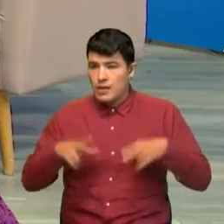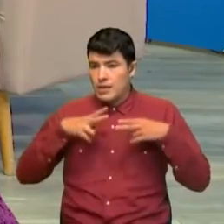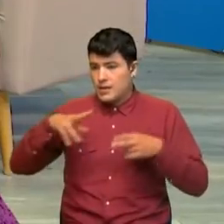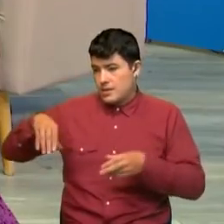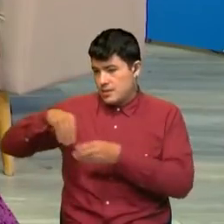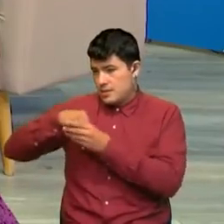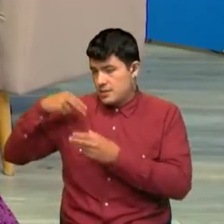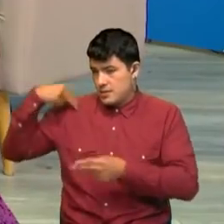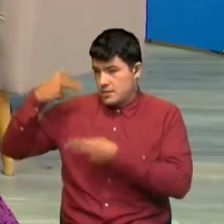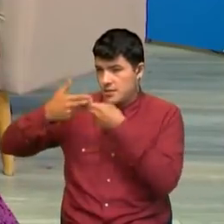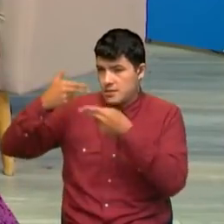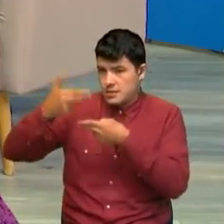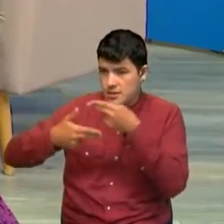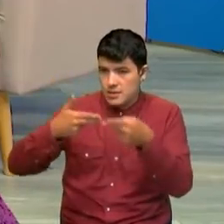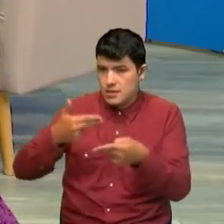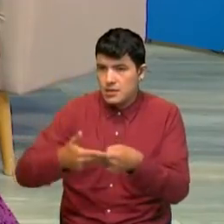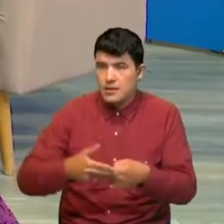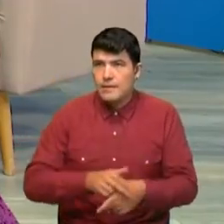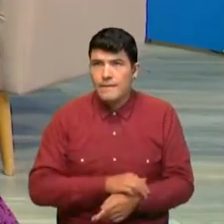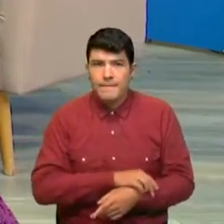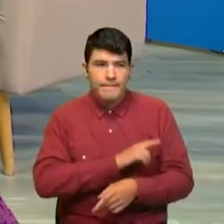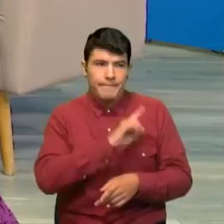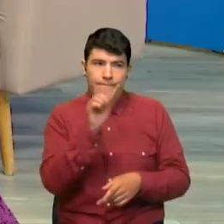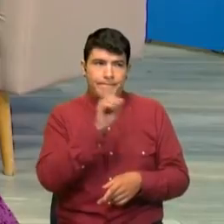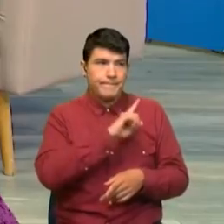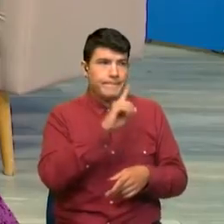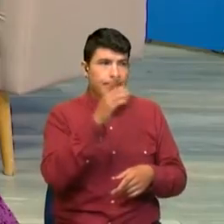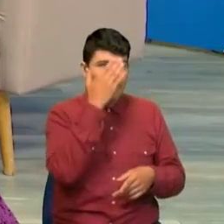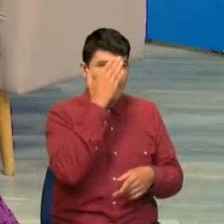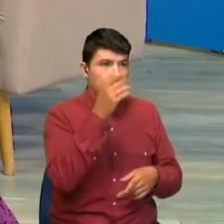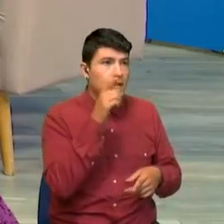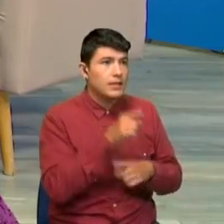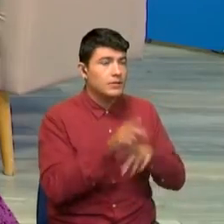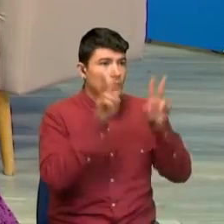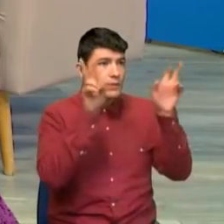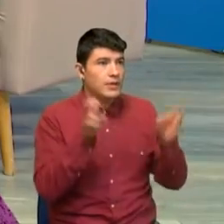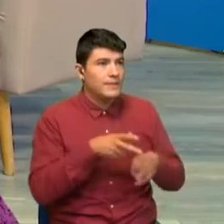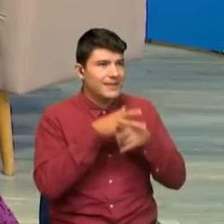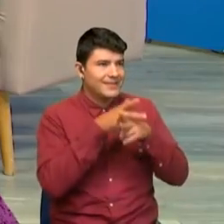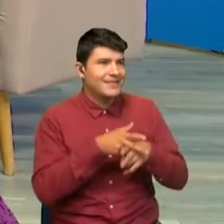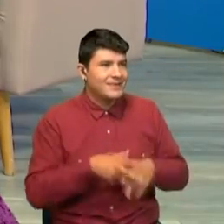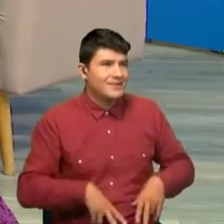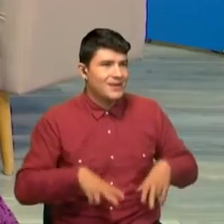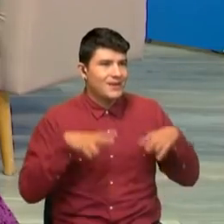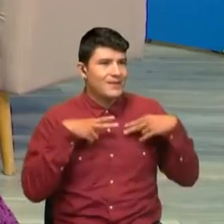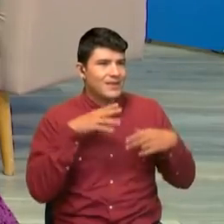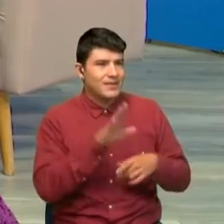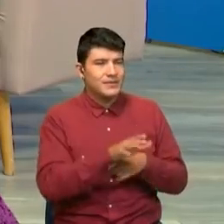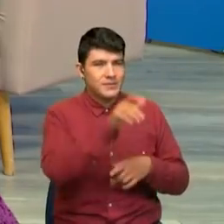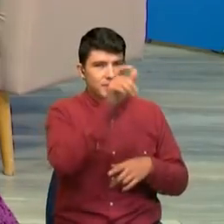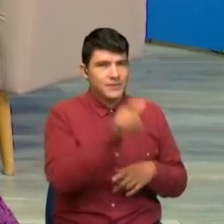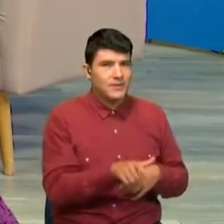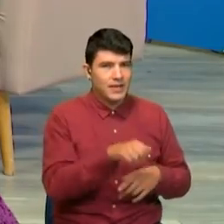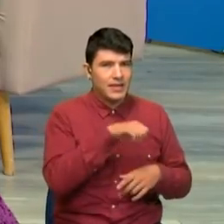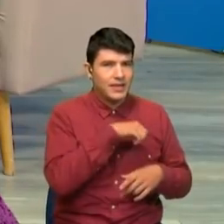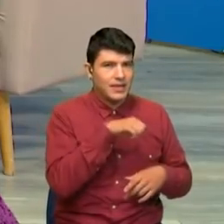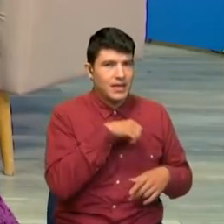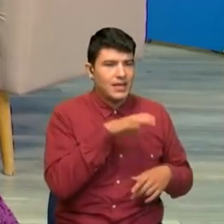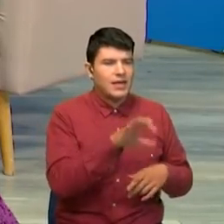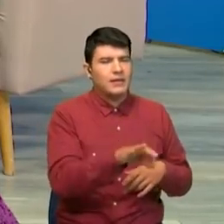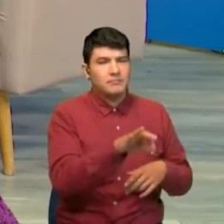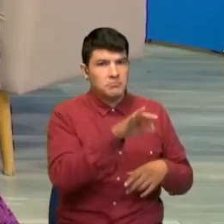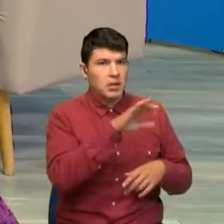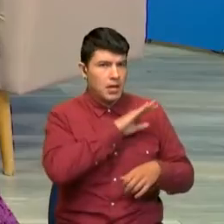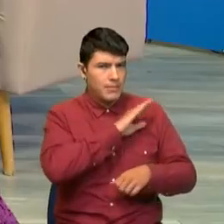masa sucesoral. Normalmente, frente al tema de los seguros de vida, el tomador tiene la potestad de elegir,